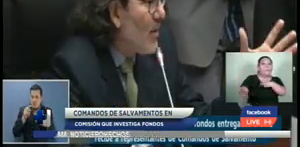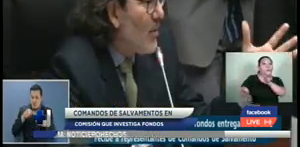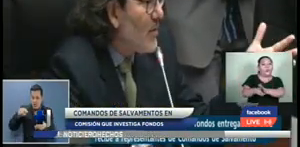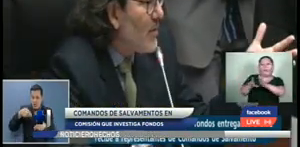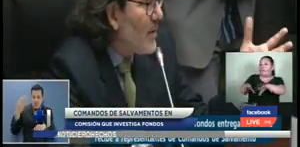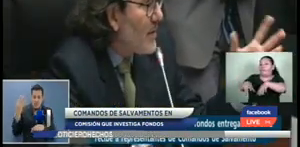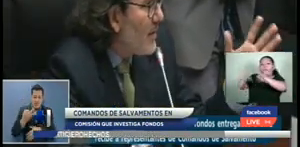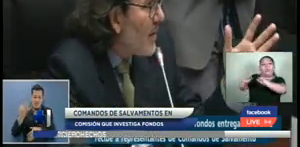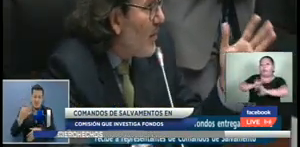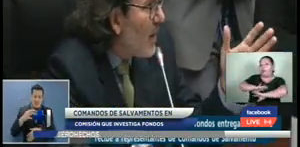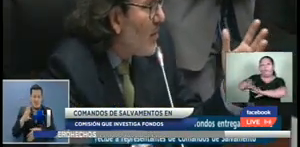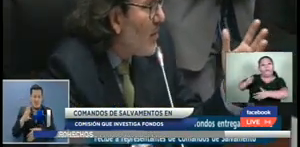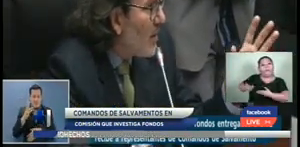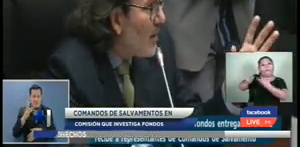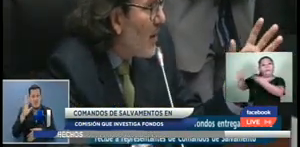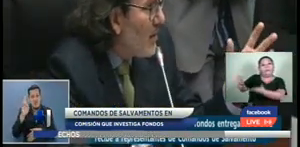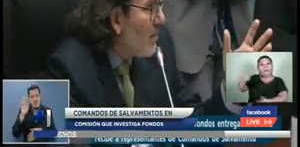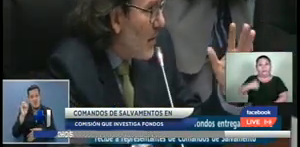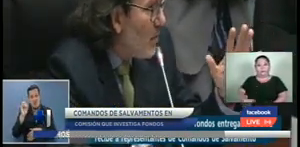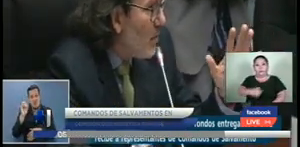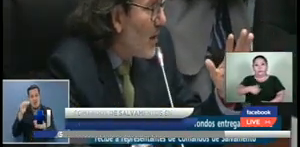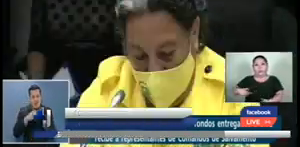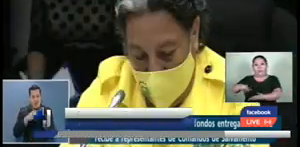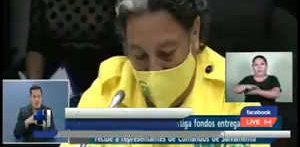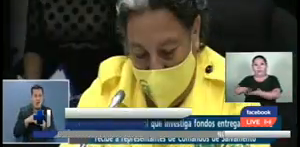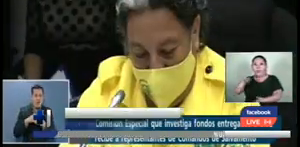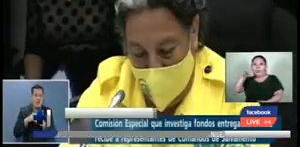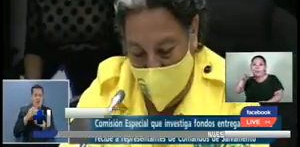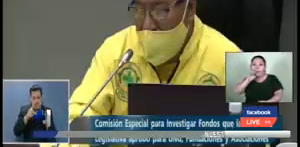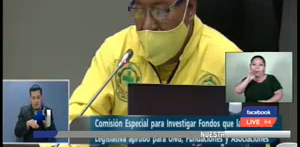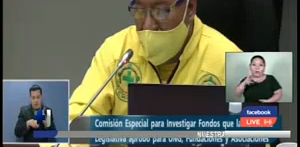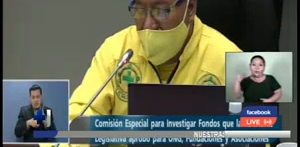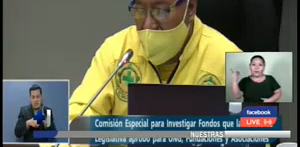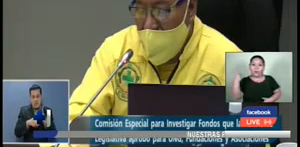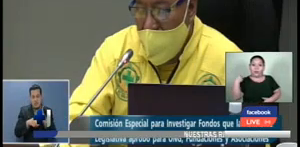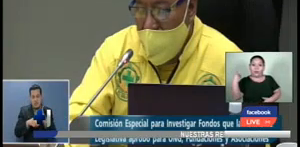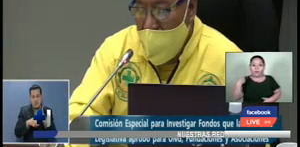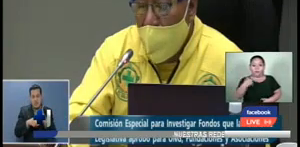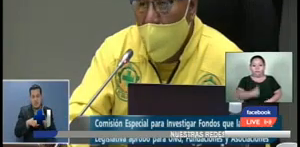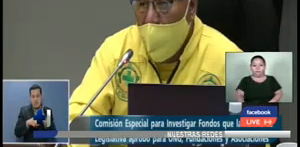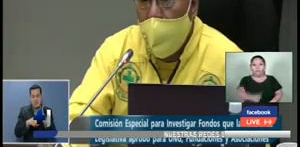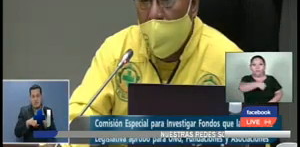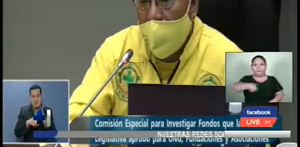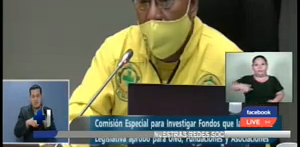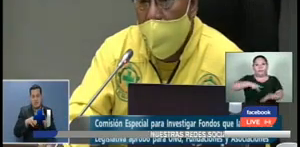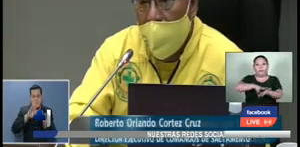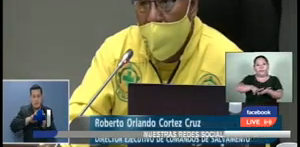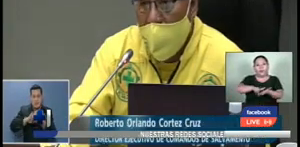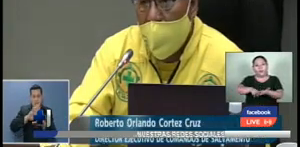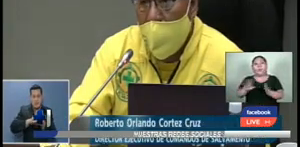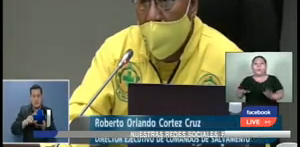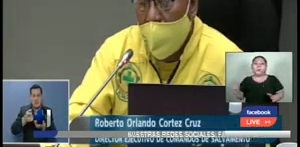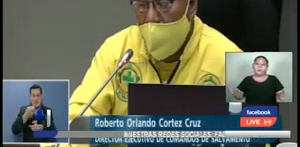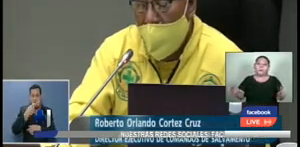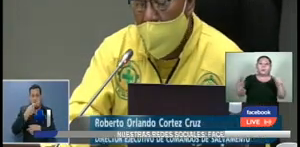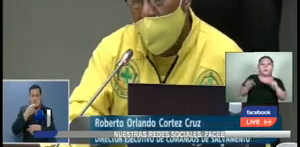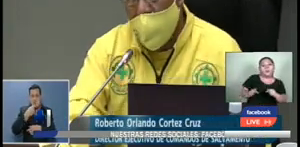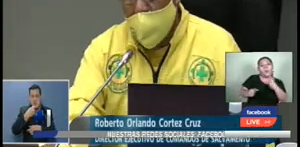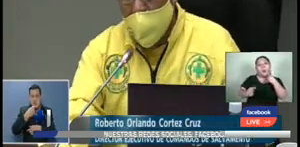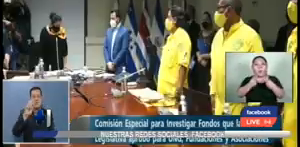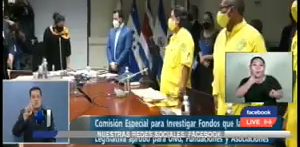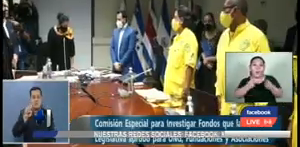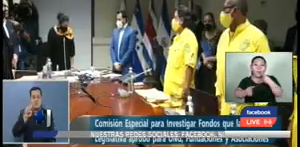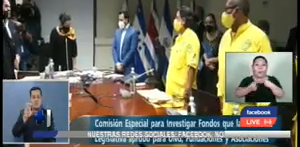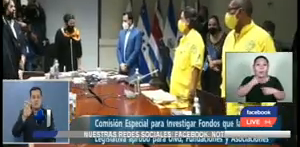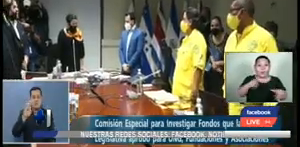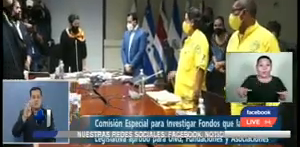antiguas administraciones legislativas. Así lo aseguró el actual director de la institución de socorro durante el citatorio que realizó este